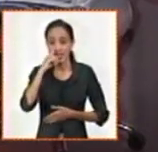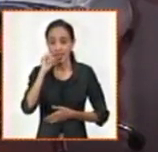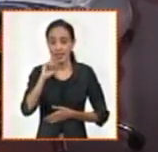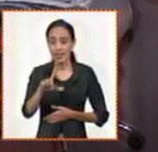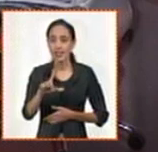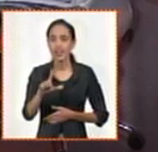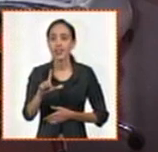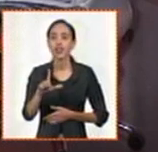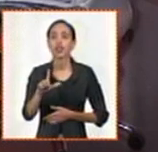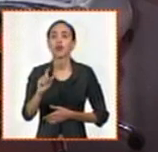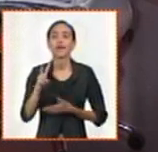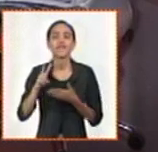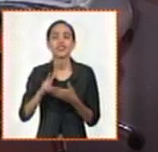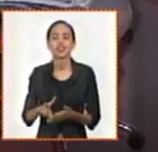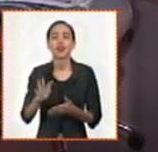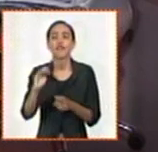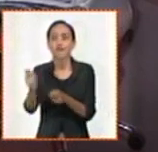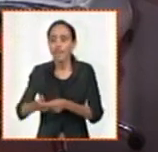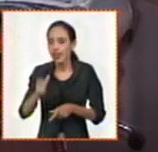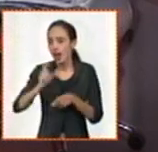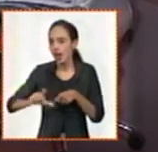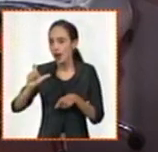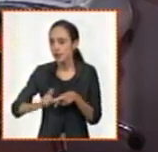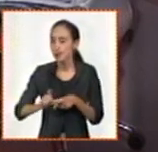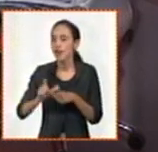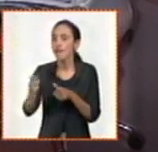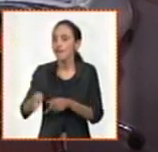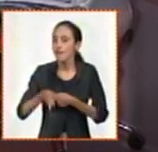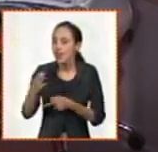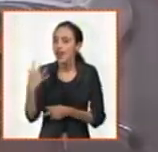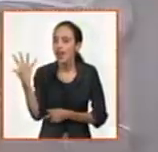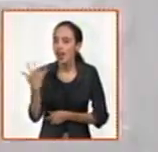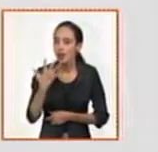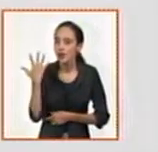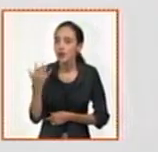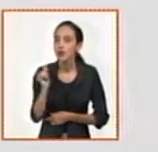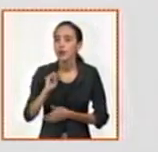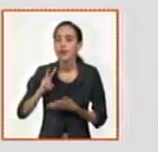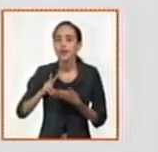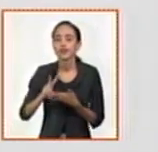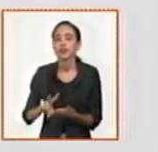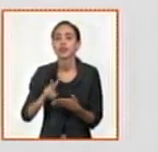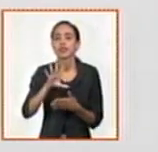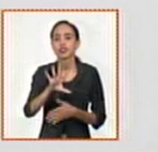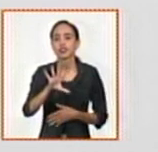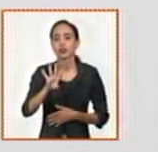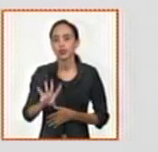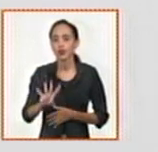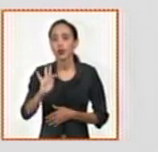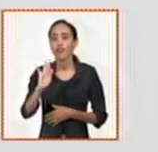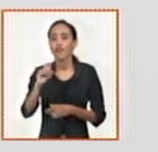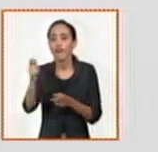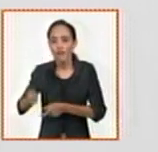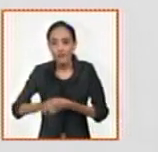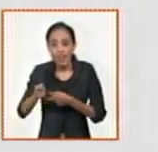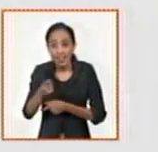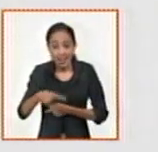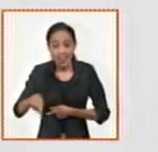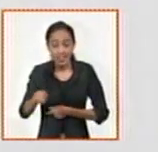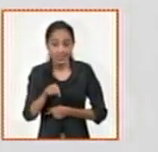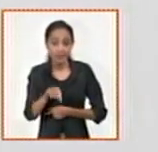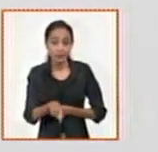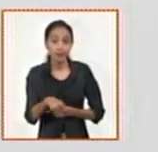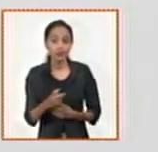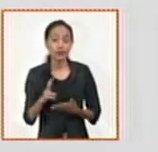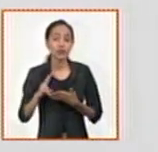visitas a fincas de campesinos, fincas agroecológicas. Se van a visitar 54 fincas, en este